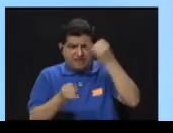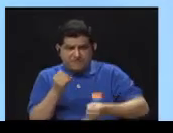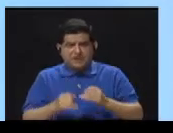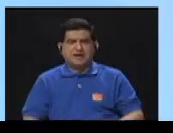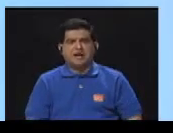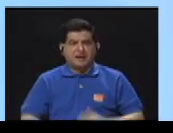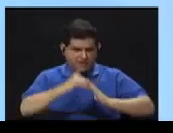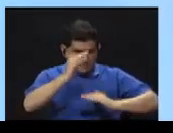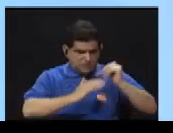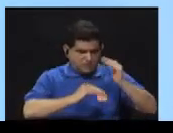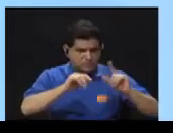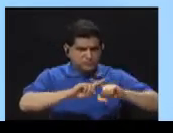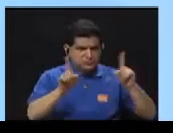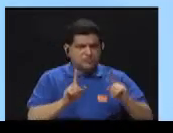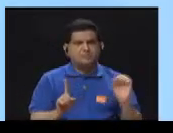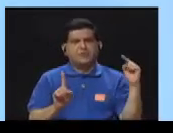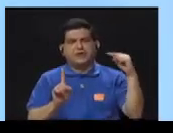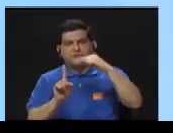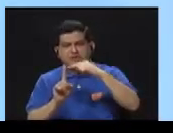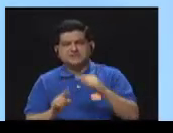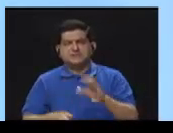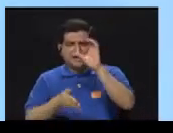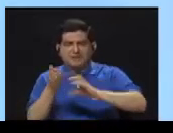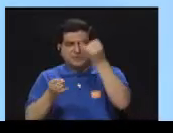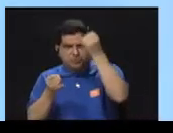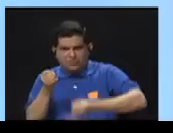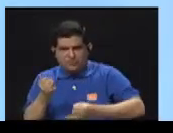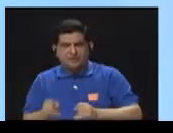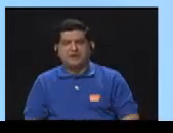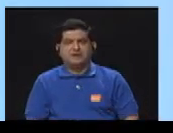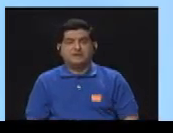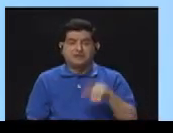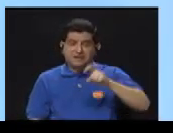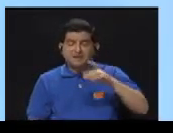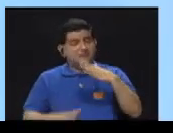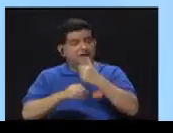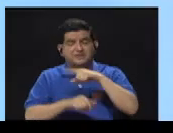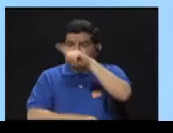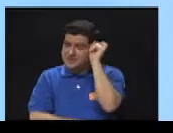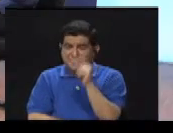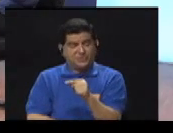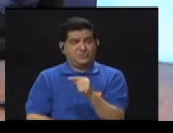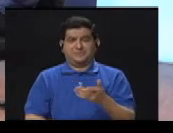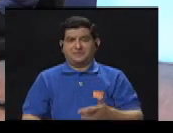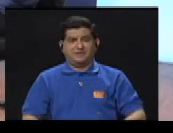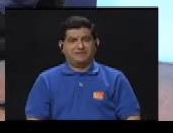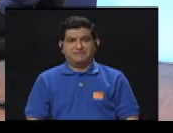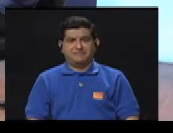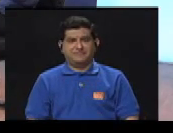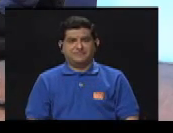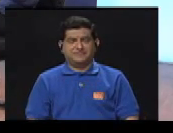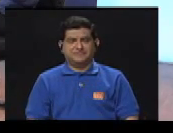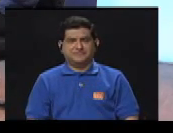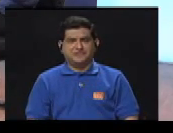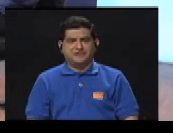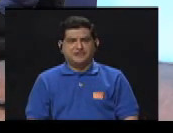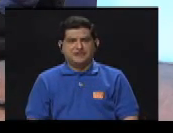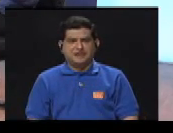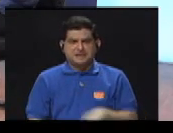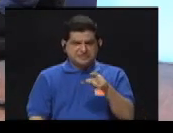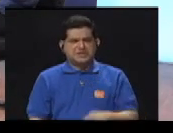de la construcción entre ellos, pero que se enlaza en ese último capítulo. Entonces teníamos que hacerlo, teníamos que preguntarle. Y digamos, si